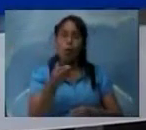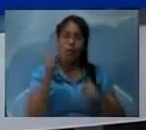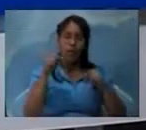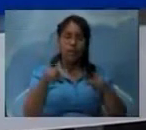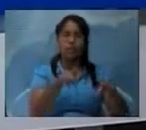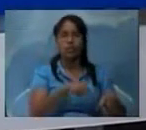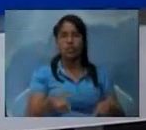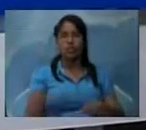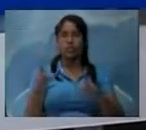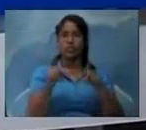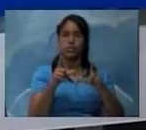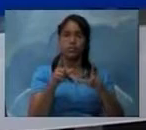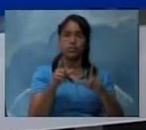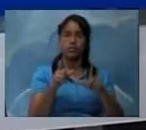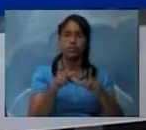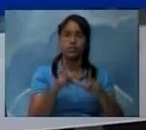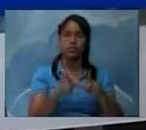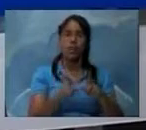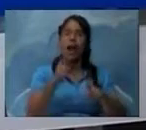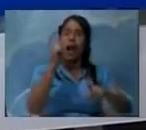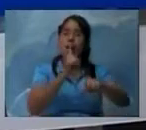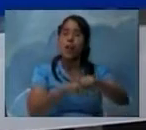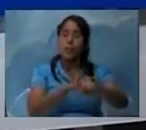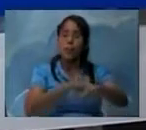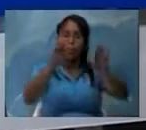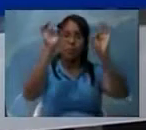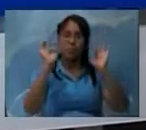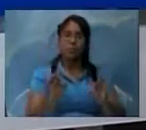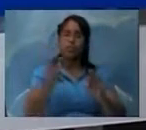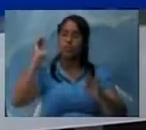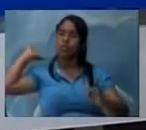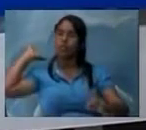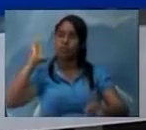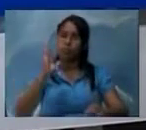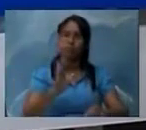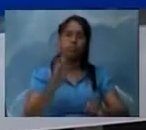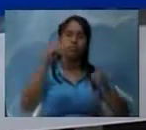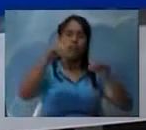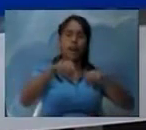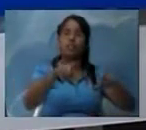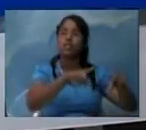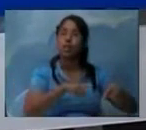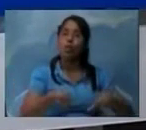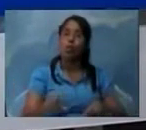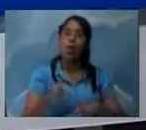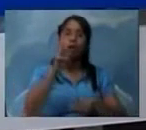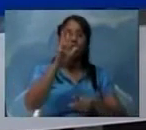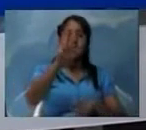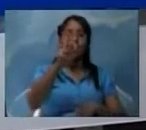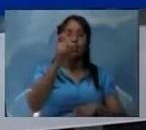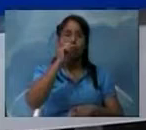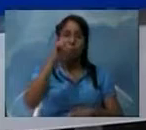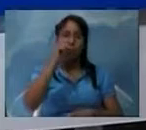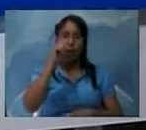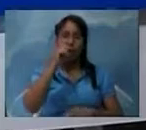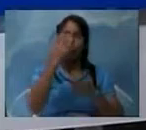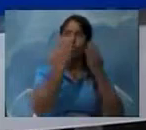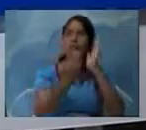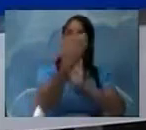Abednego. Al instante fueron traídos estos varones